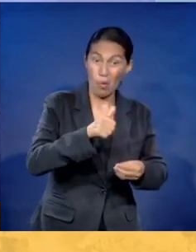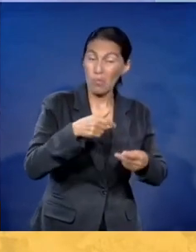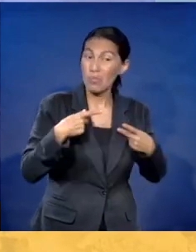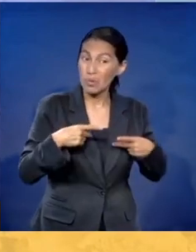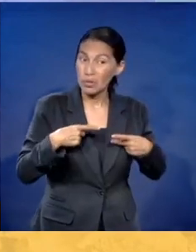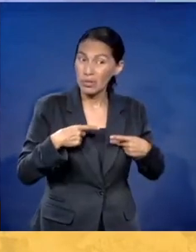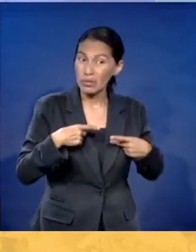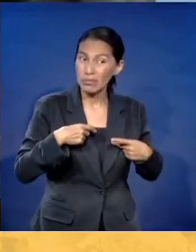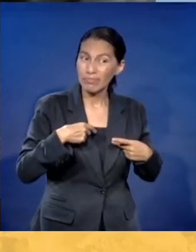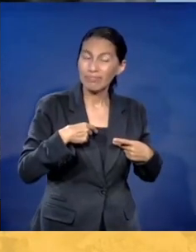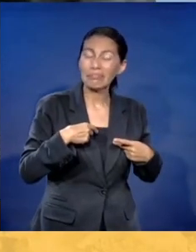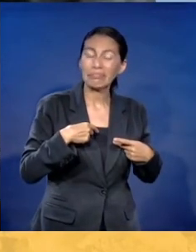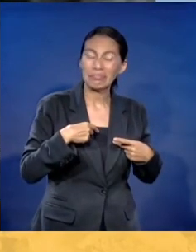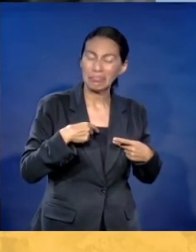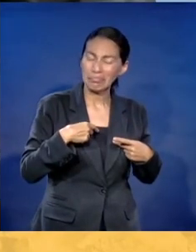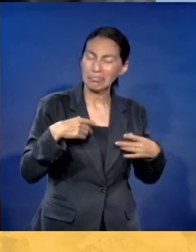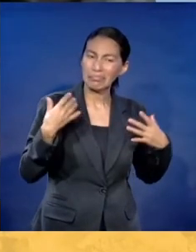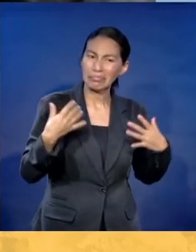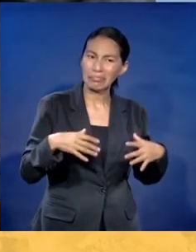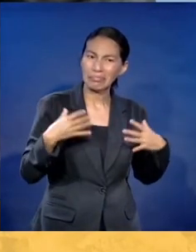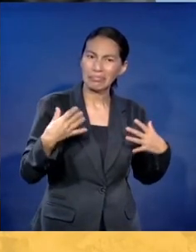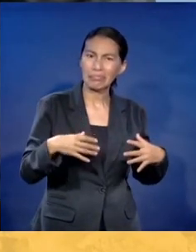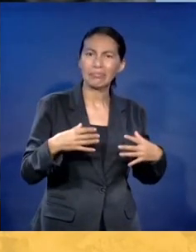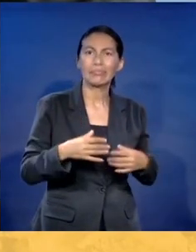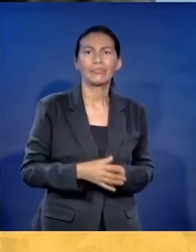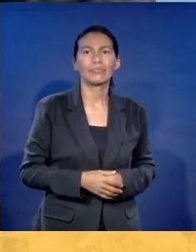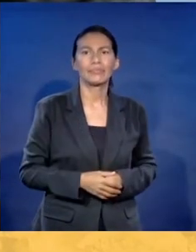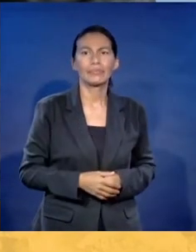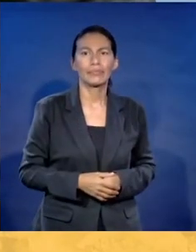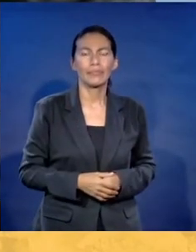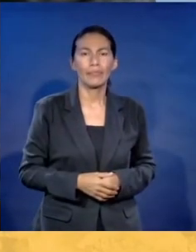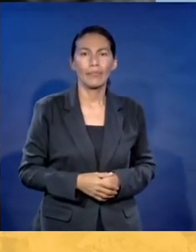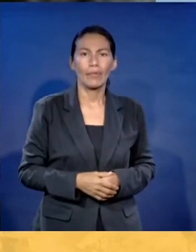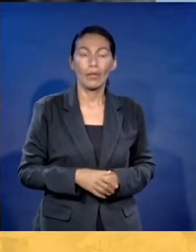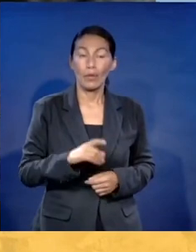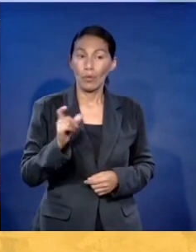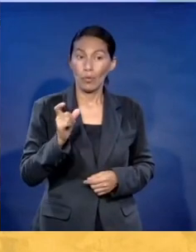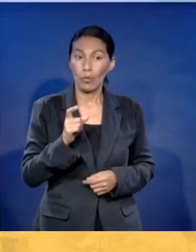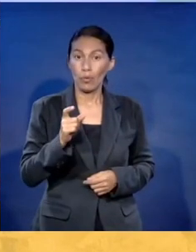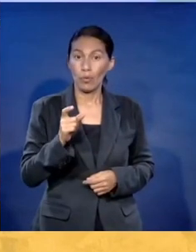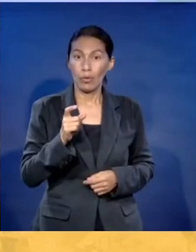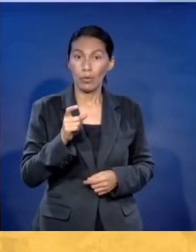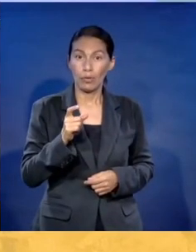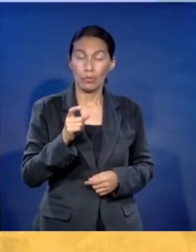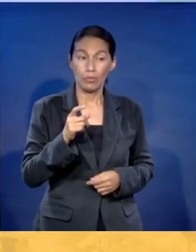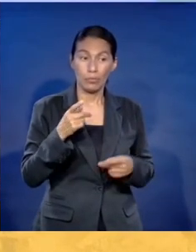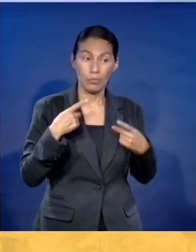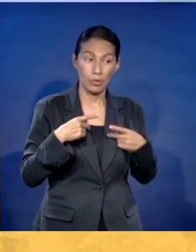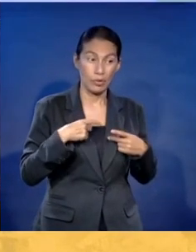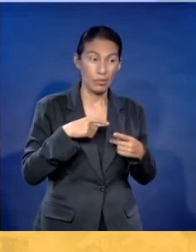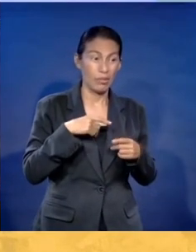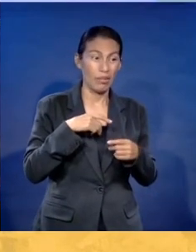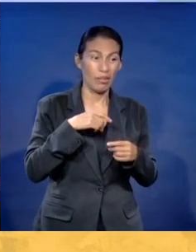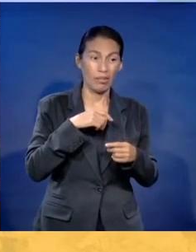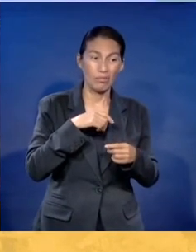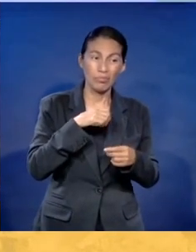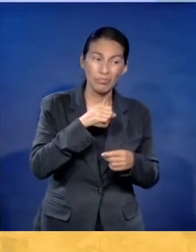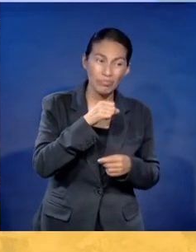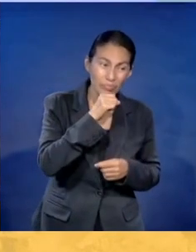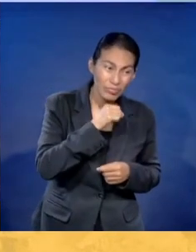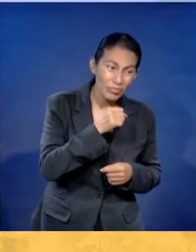realidad Y de paso déjeme decirle cuando usted está encima de otras personas encima de otras personas criticando criticando